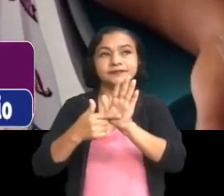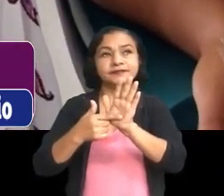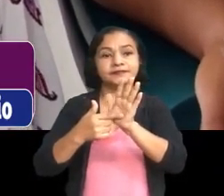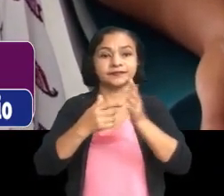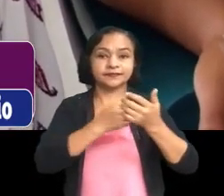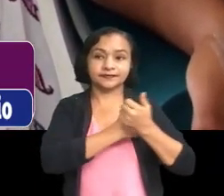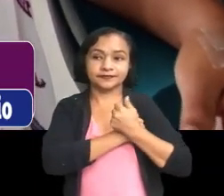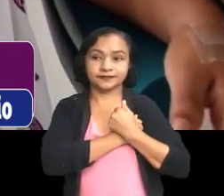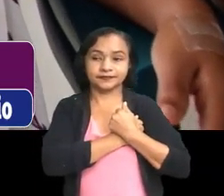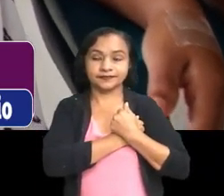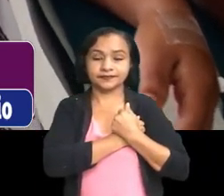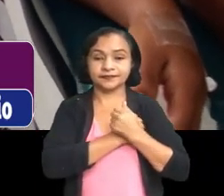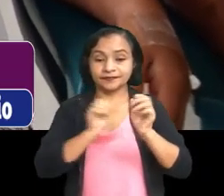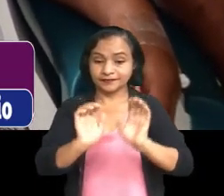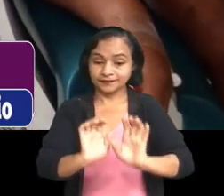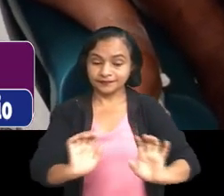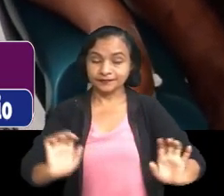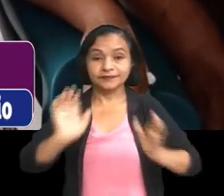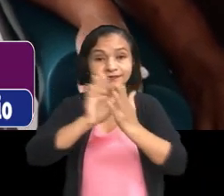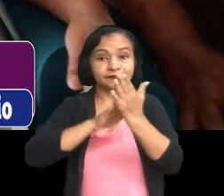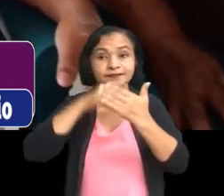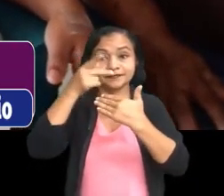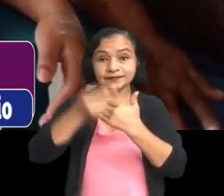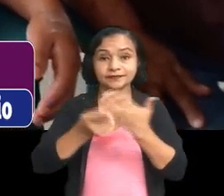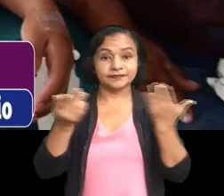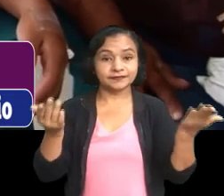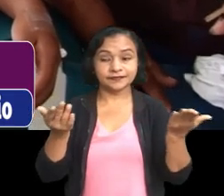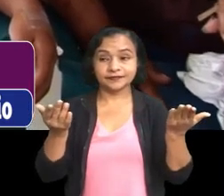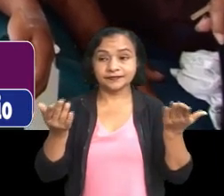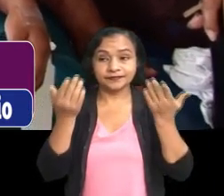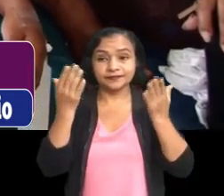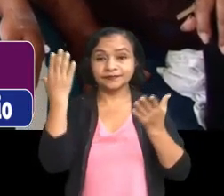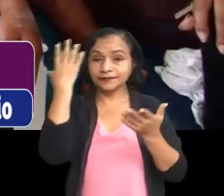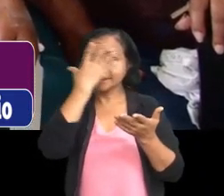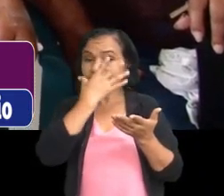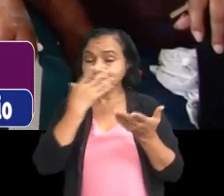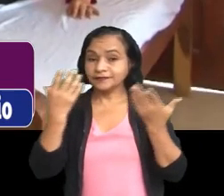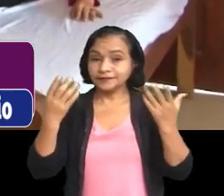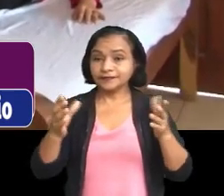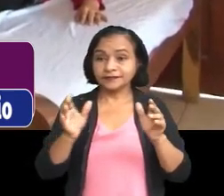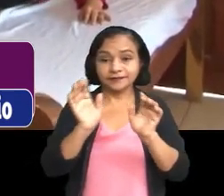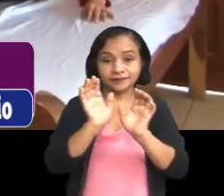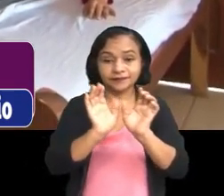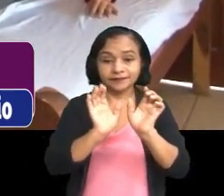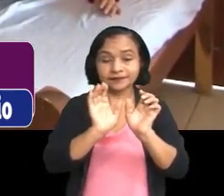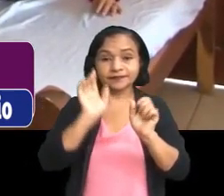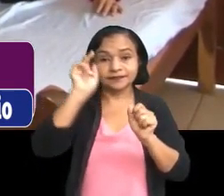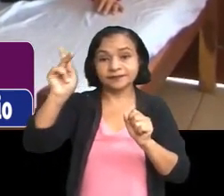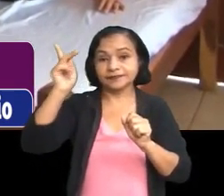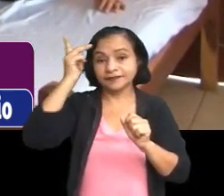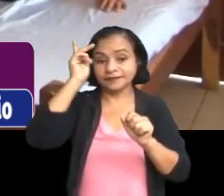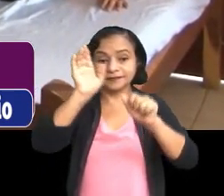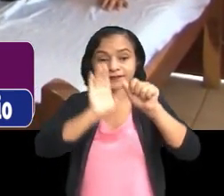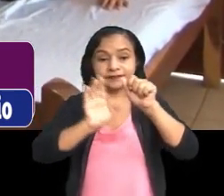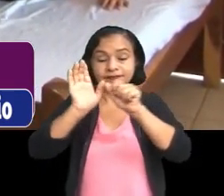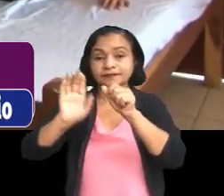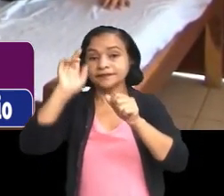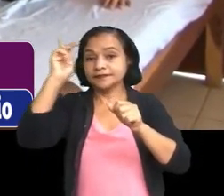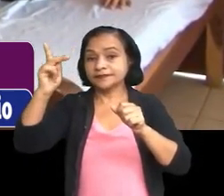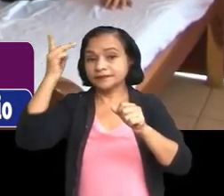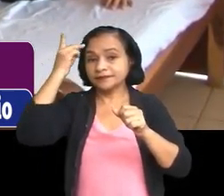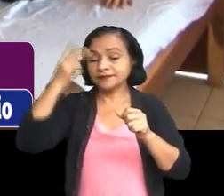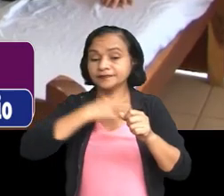amor, el programa de amor para los más chiquitos y chiquitas. Eso es una cosa también que cada una de las políticas, cada una de las acciones que